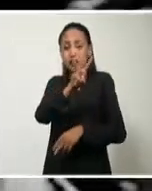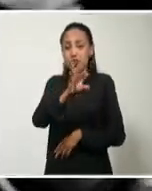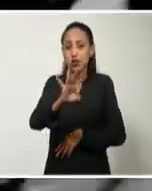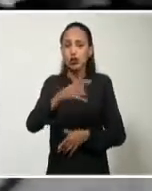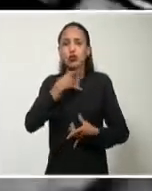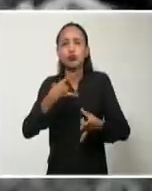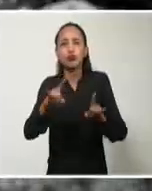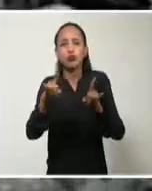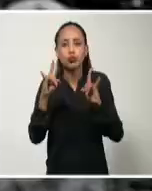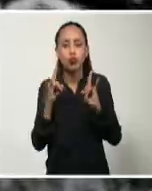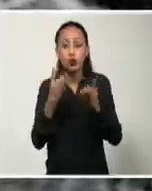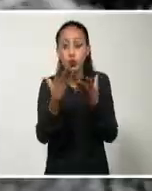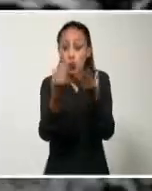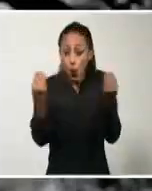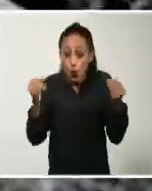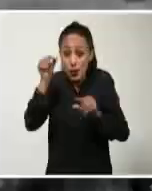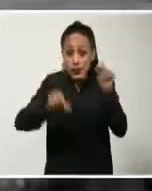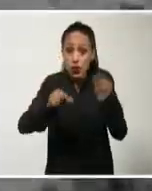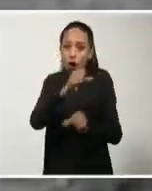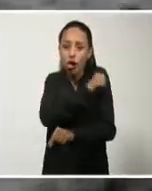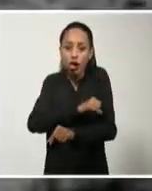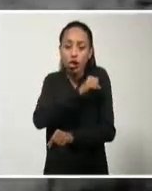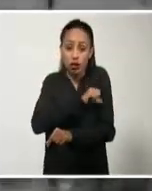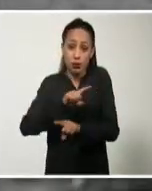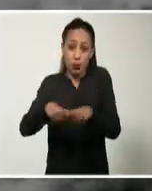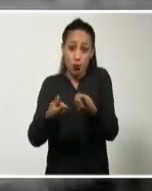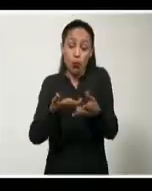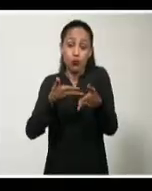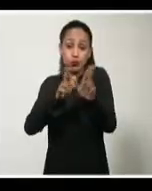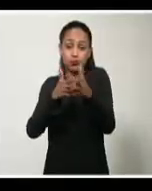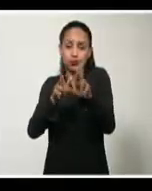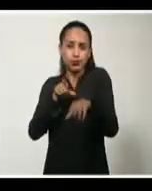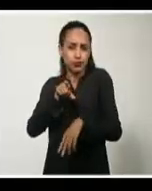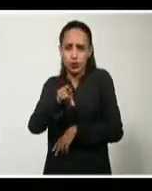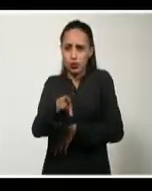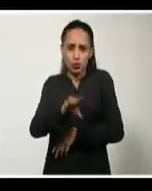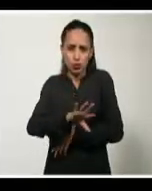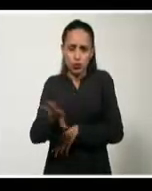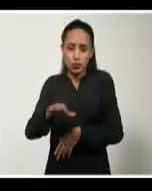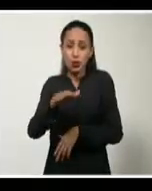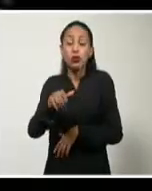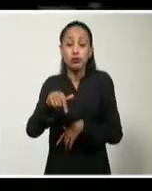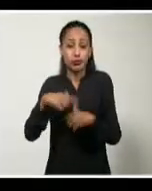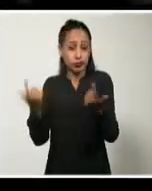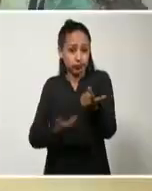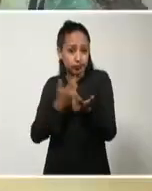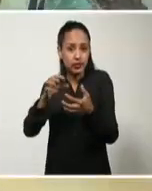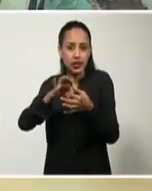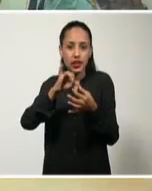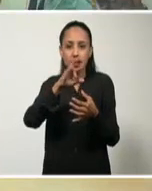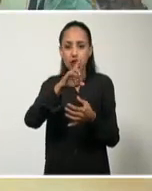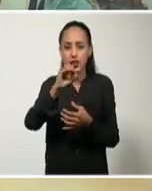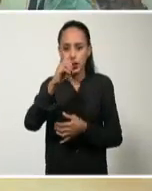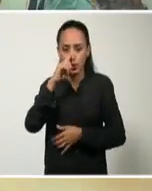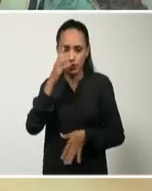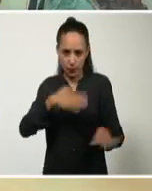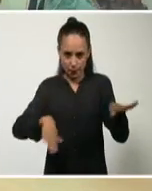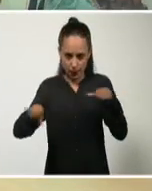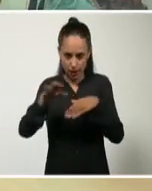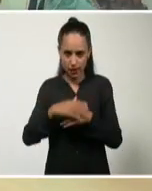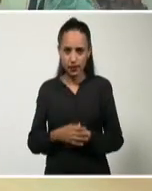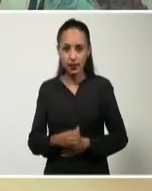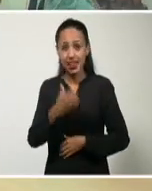cerca de un centenar de heridos fue el saldo del combate que aniquiló el último reducto mercenario en Girón. Gracias a